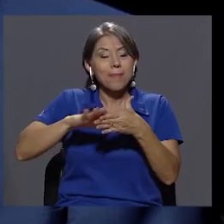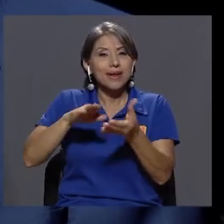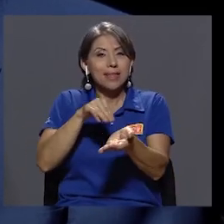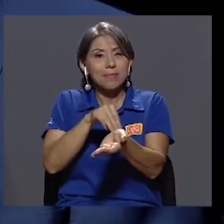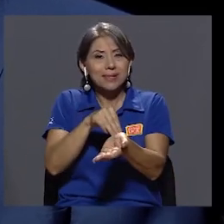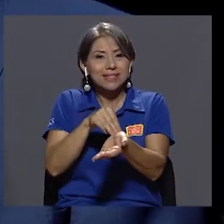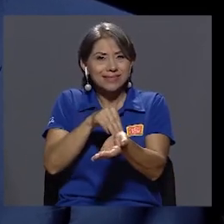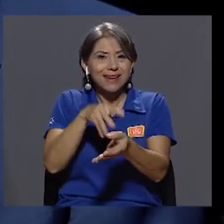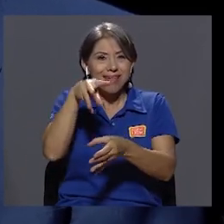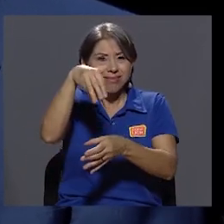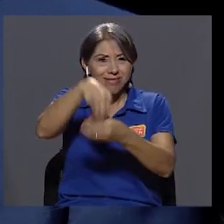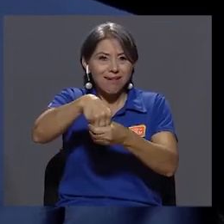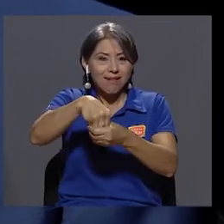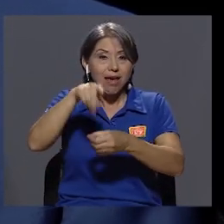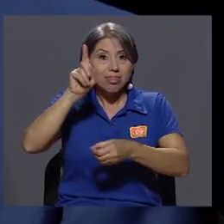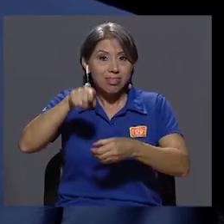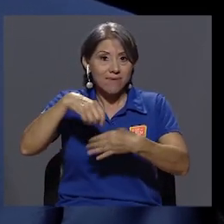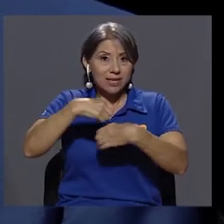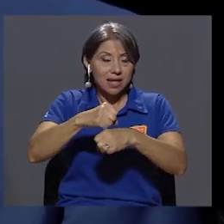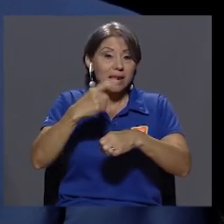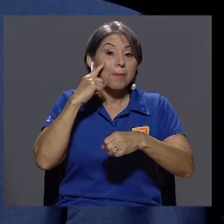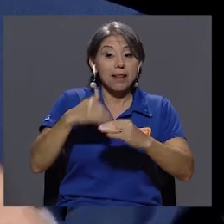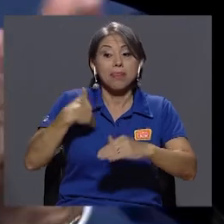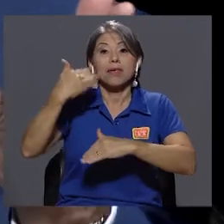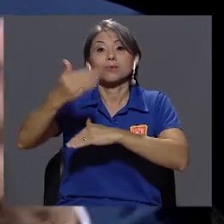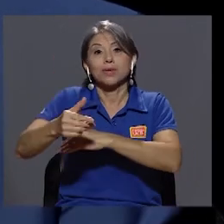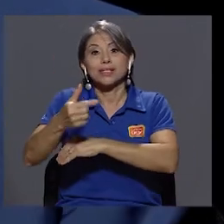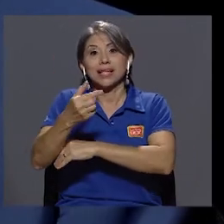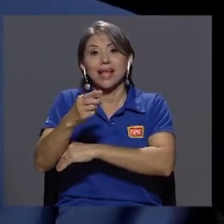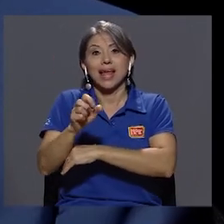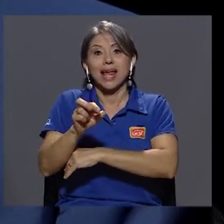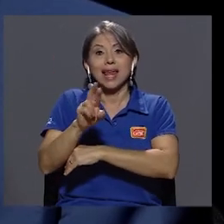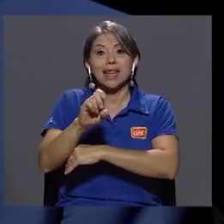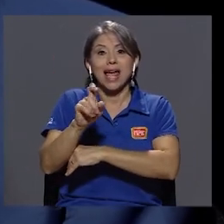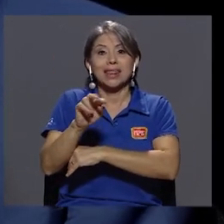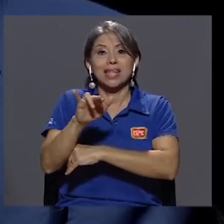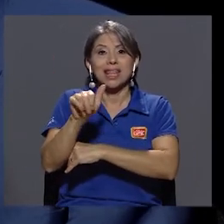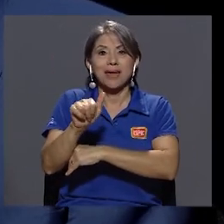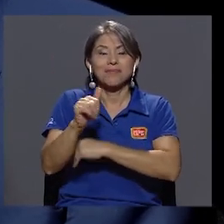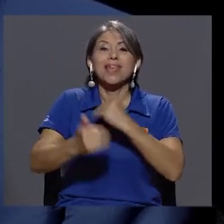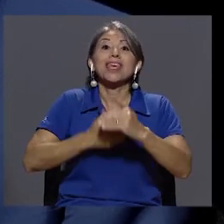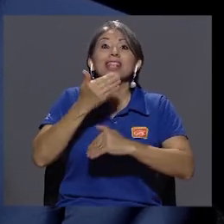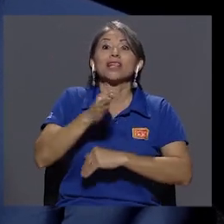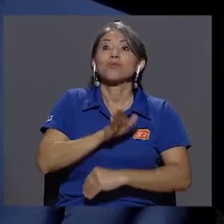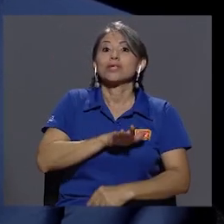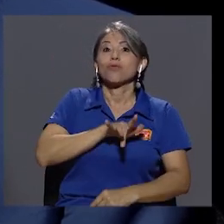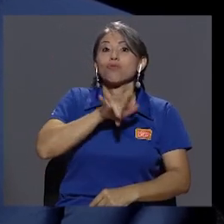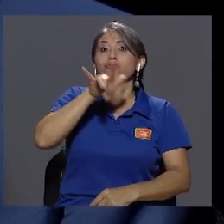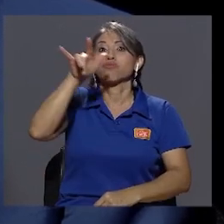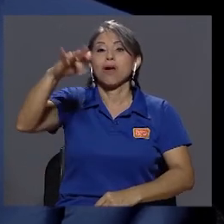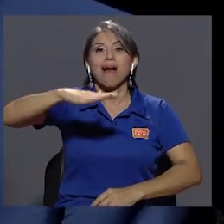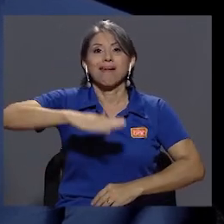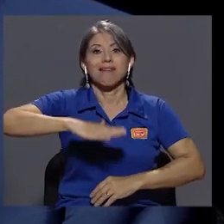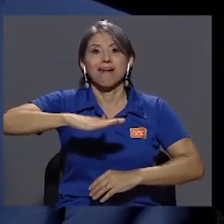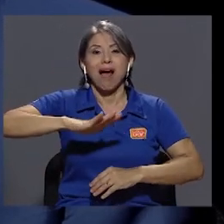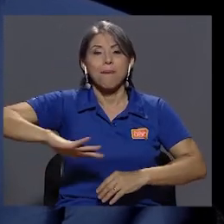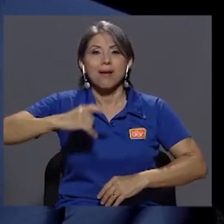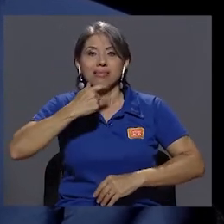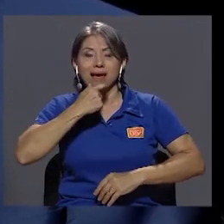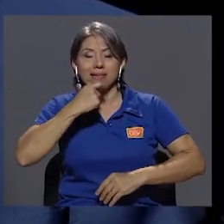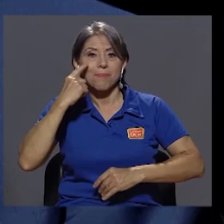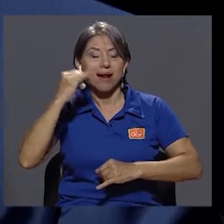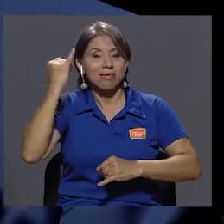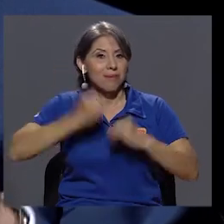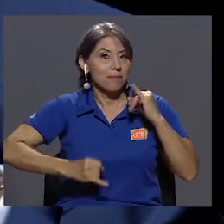internada que hay que hacer para poder hacer electiva y luego me fui a la gran fiesta ya a terminar